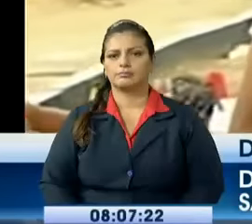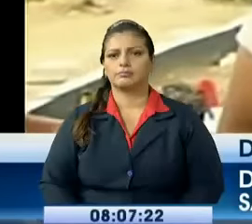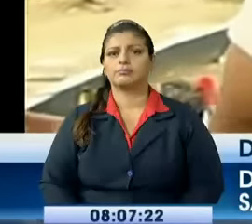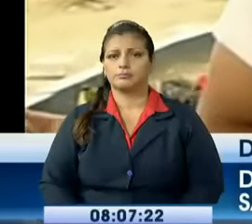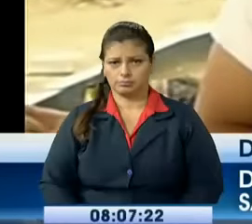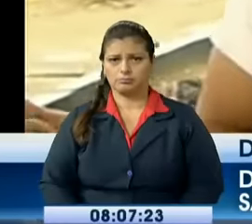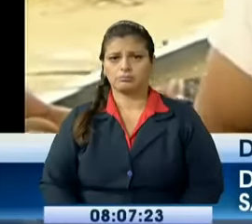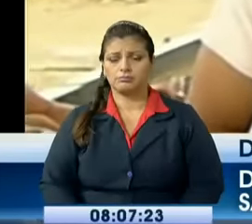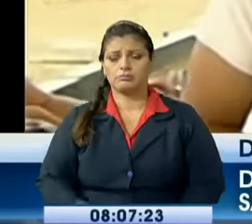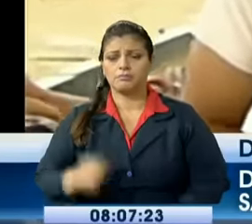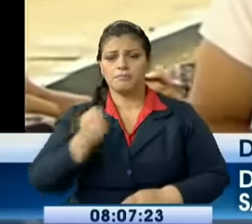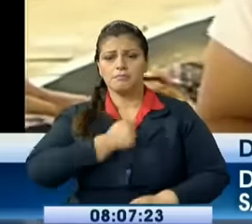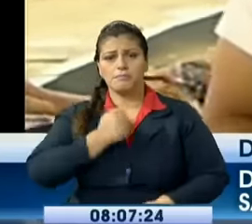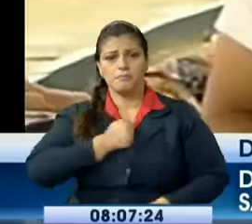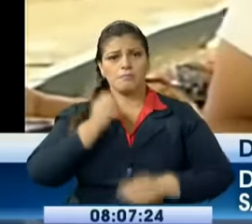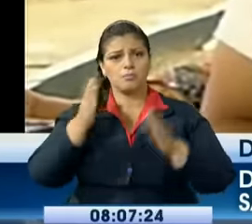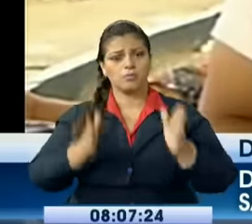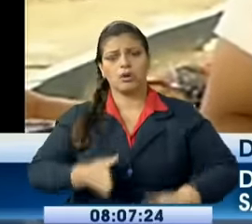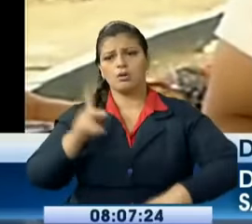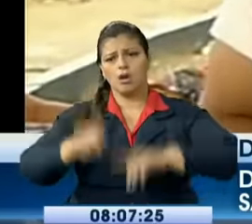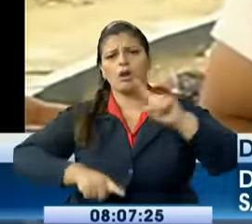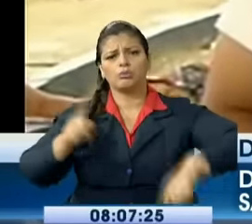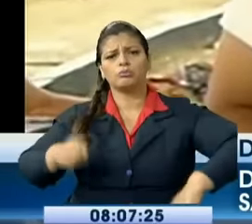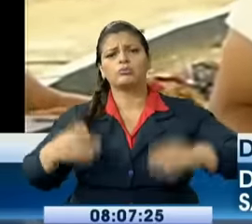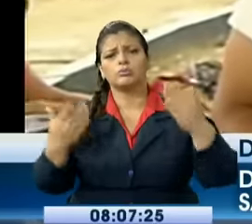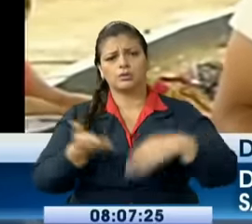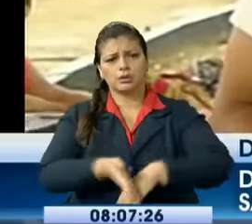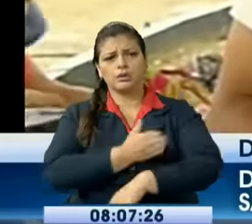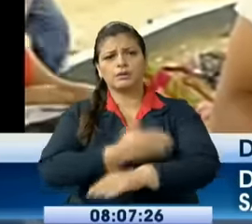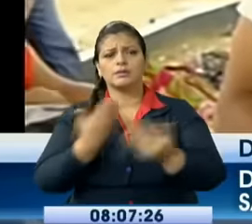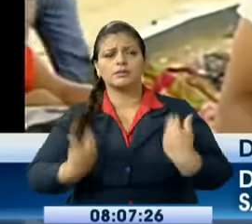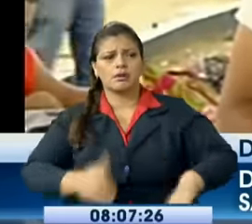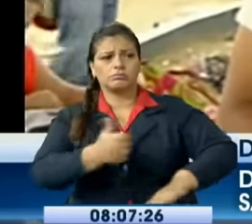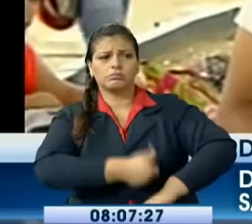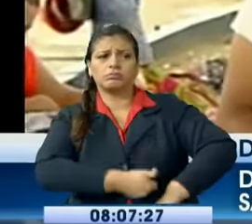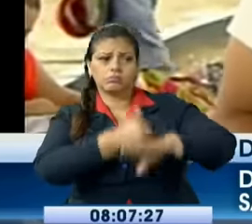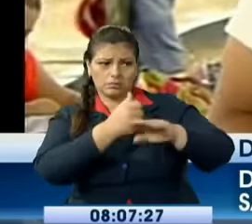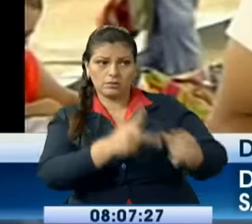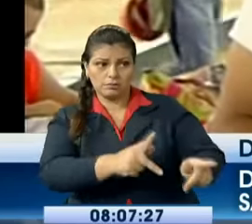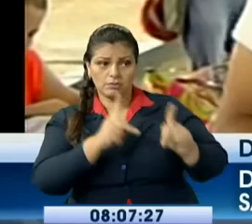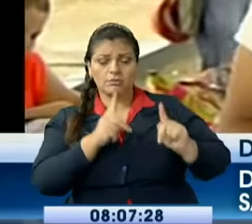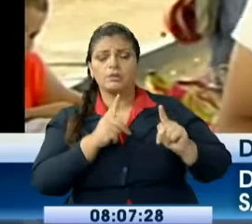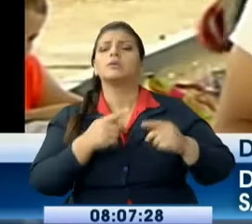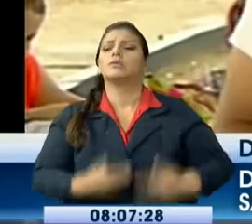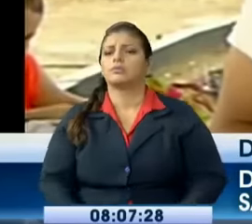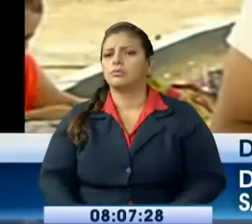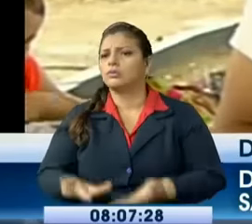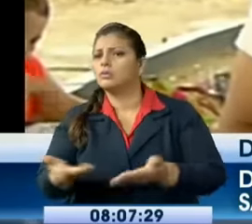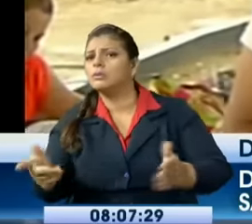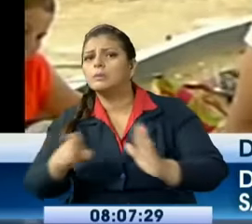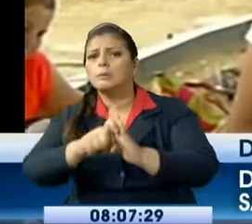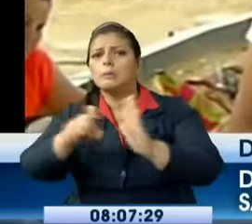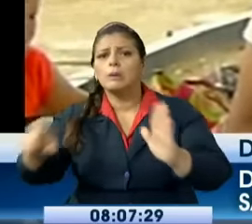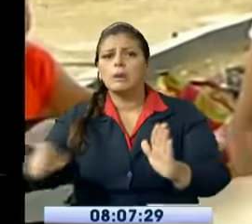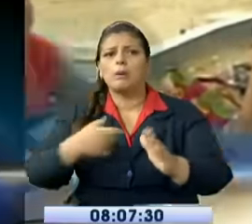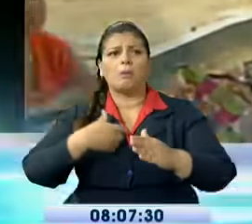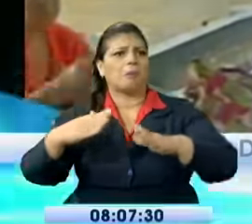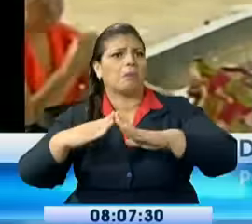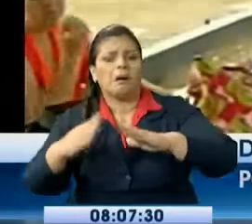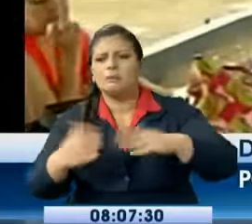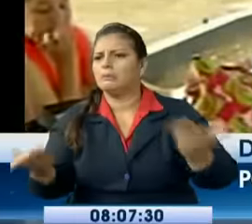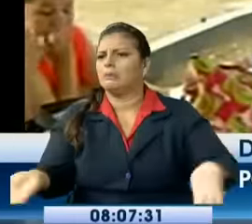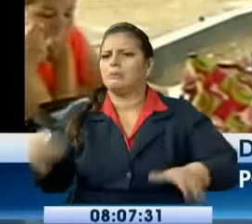algunos propietarios de locales comerciales quienes se han encontrado con esta amarga novedad. Mucha de su mercadería ha sido retirada